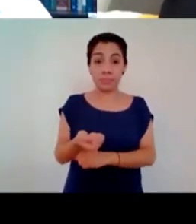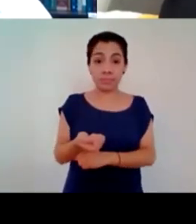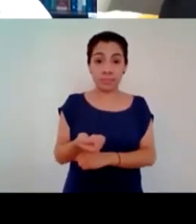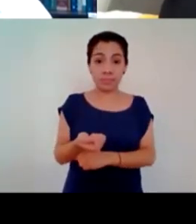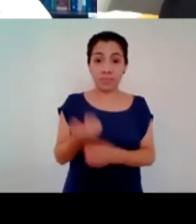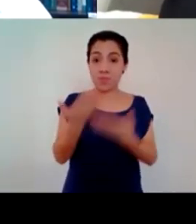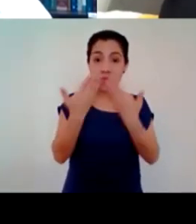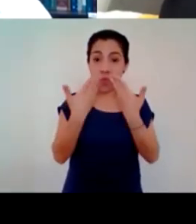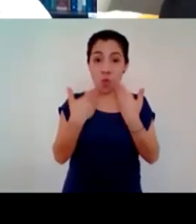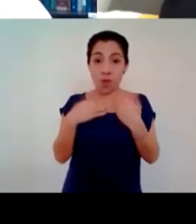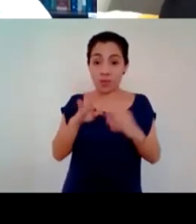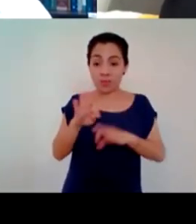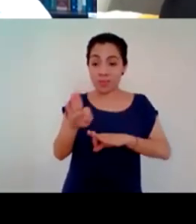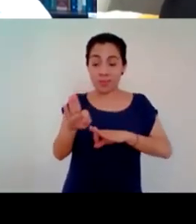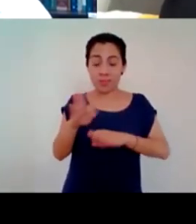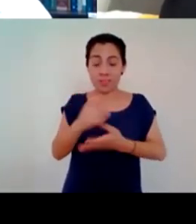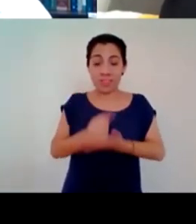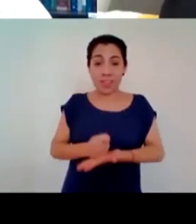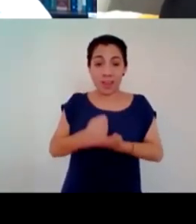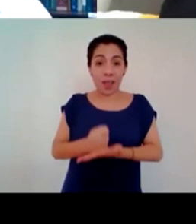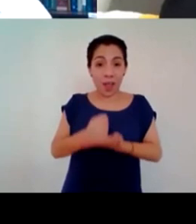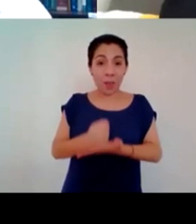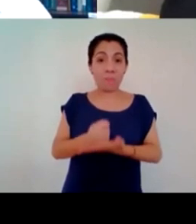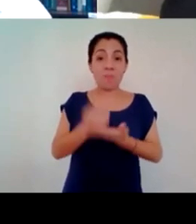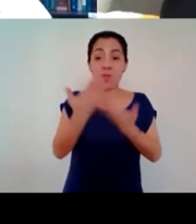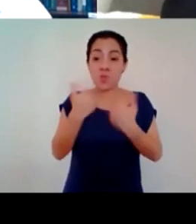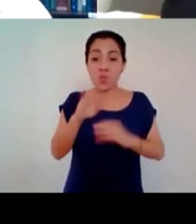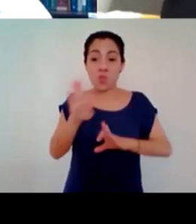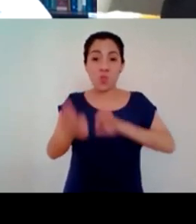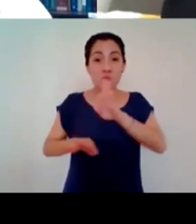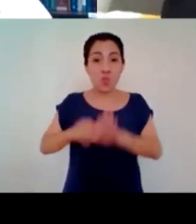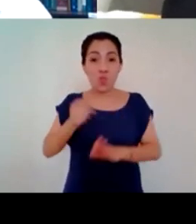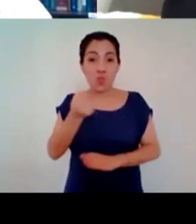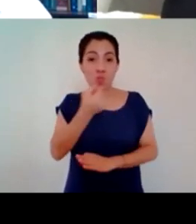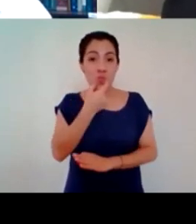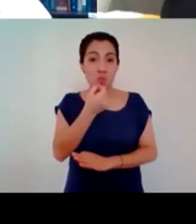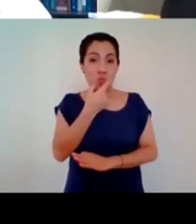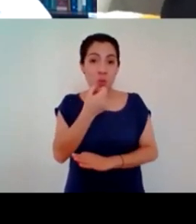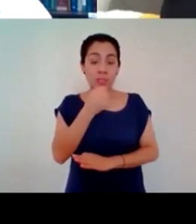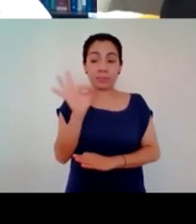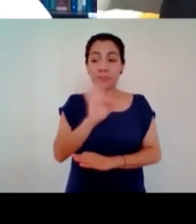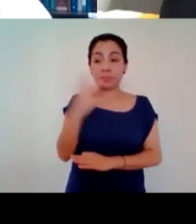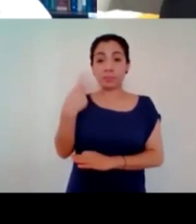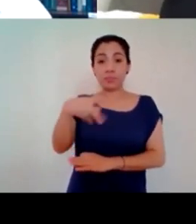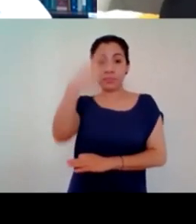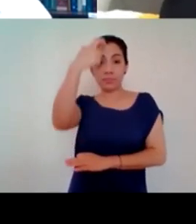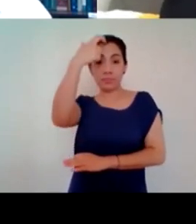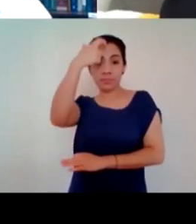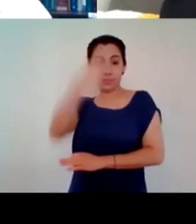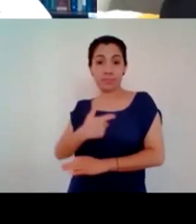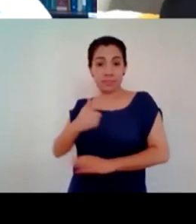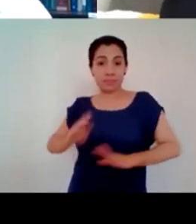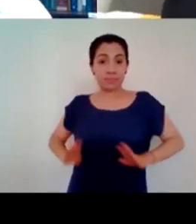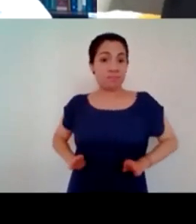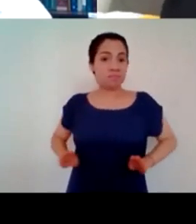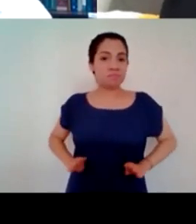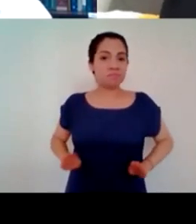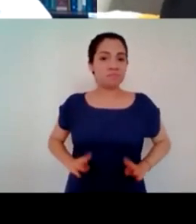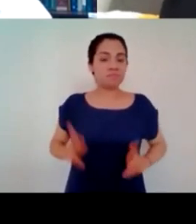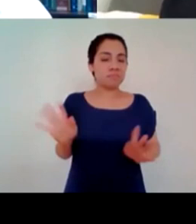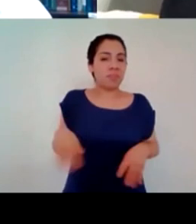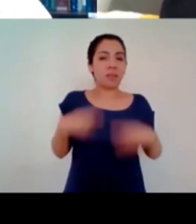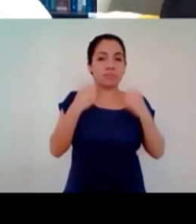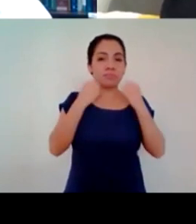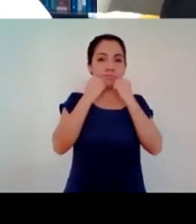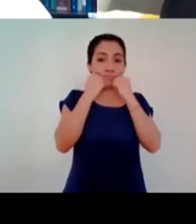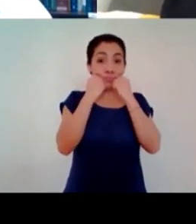ni medicamentos para ayudar a una persona que tiene este tipo de personalidad. Y finalmente, para eso existen las instancias